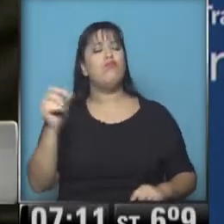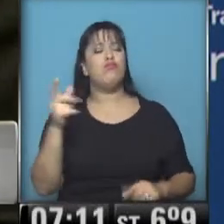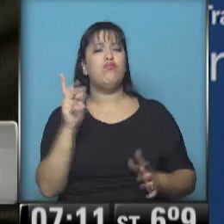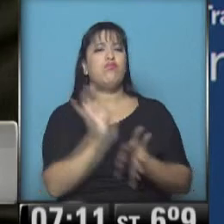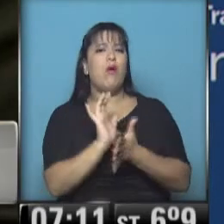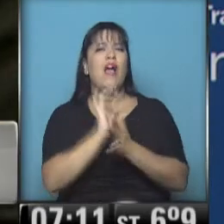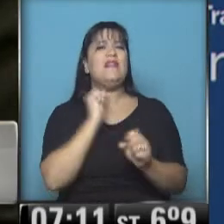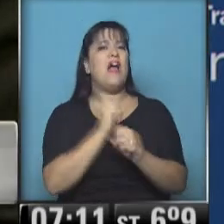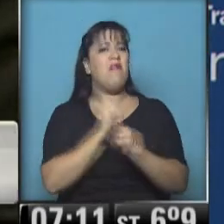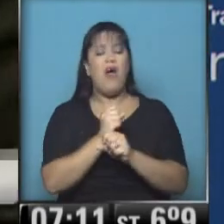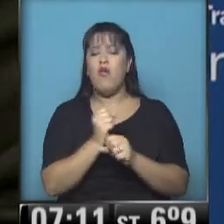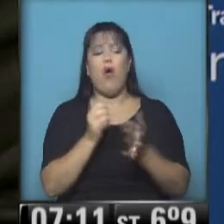normalmente